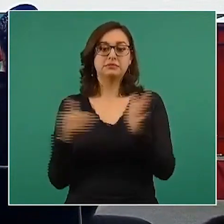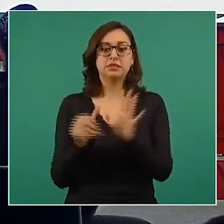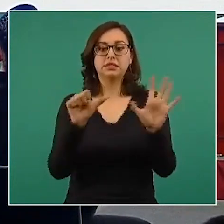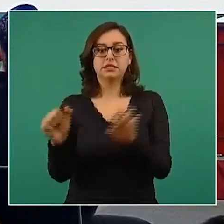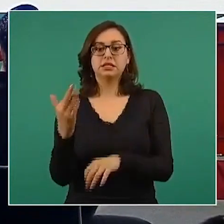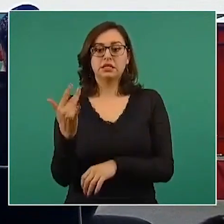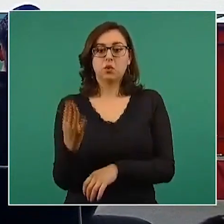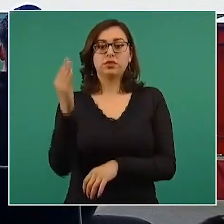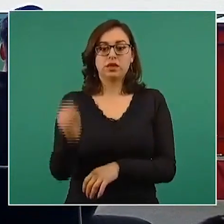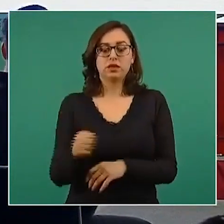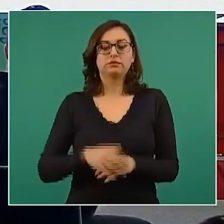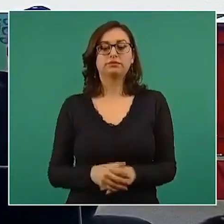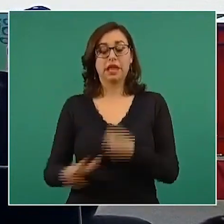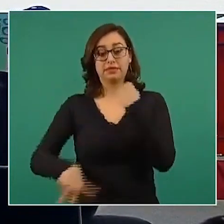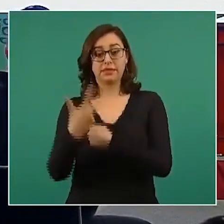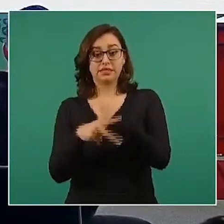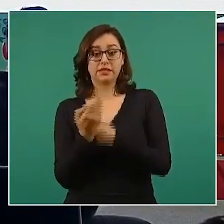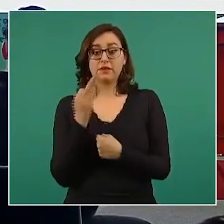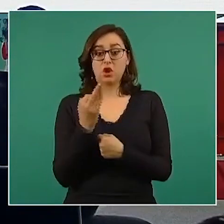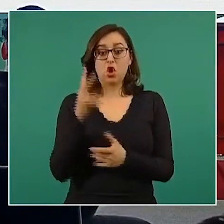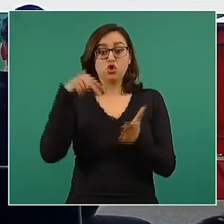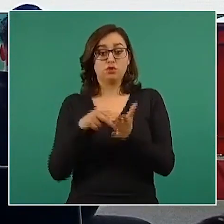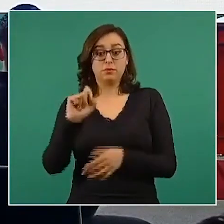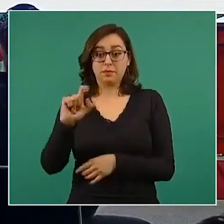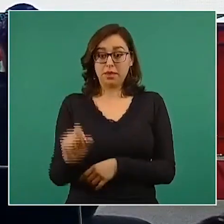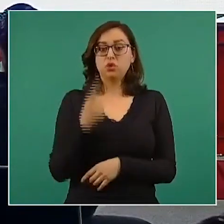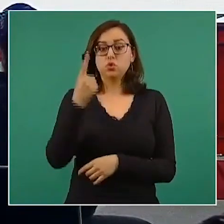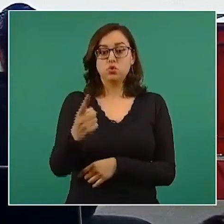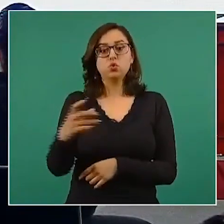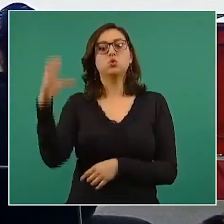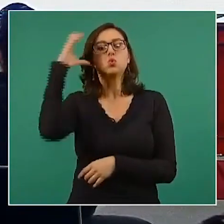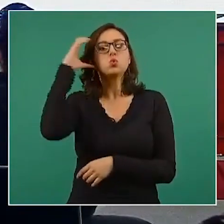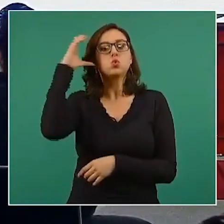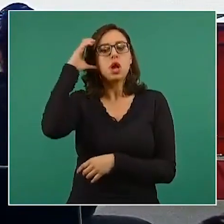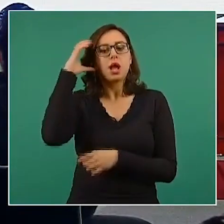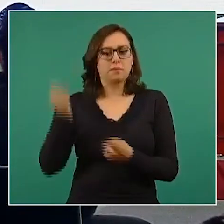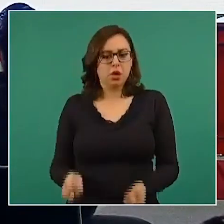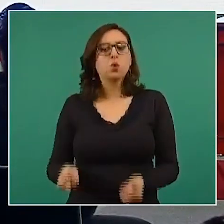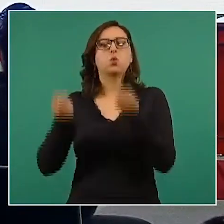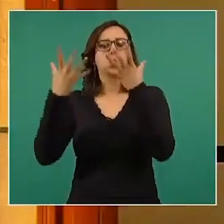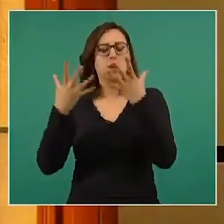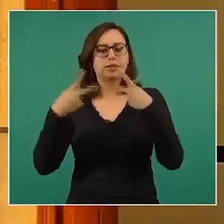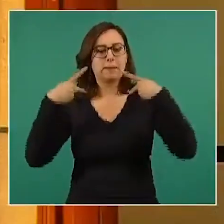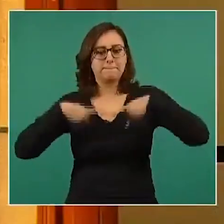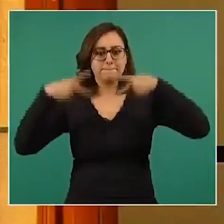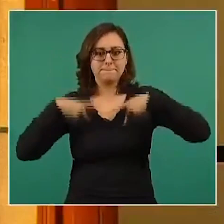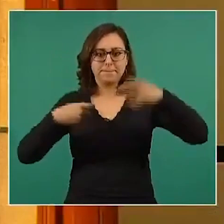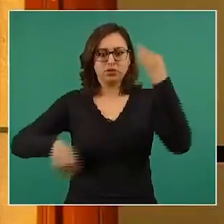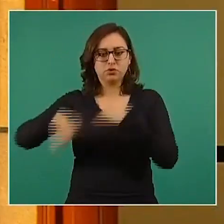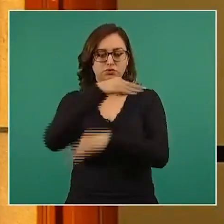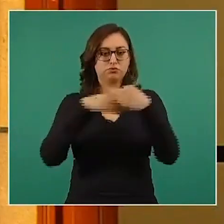contingencia. El 13 de febrero de este año alcanzamos la capacidad máxima para otorgar atención a